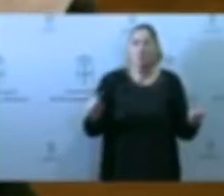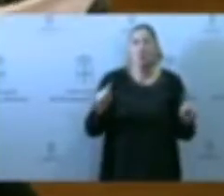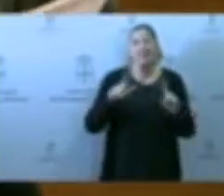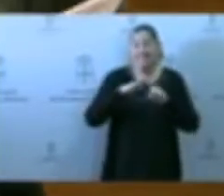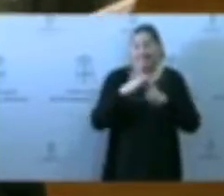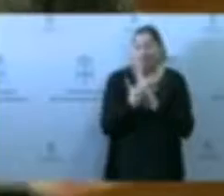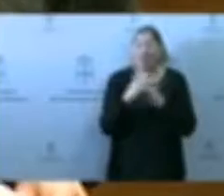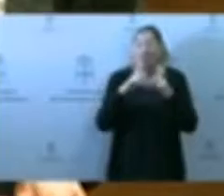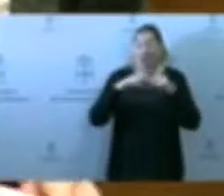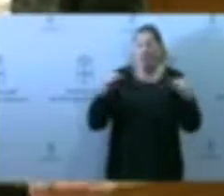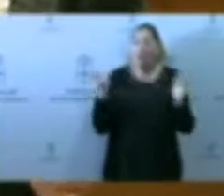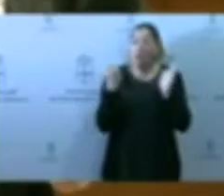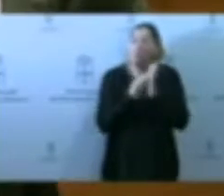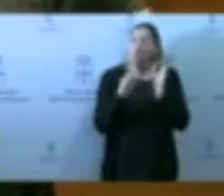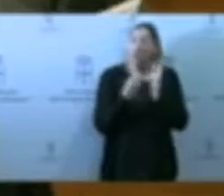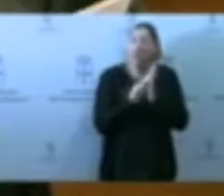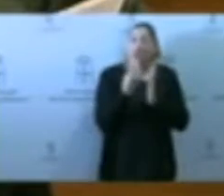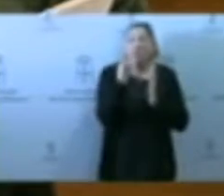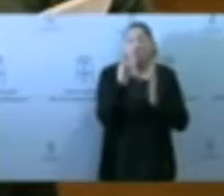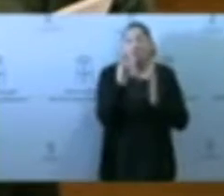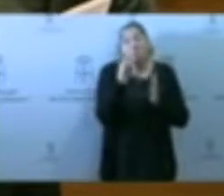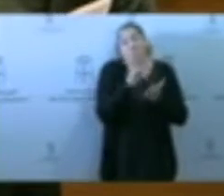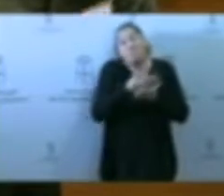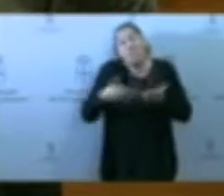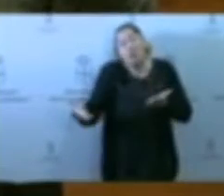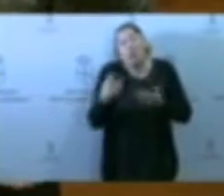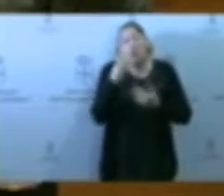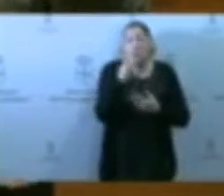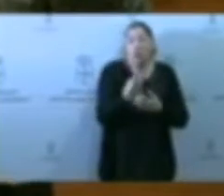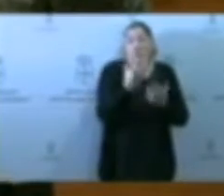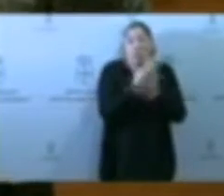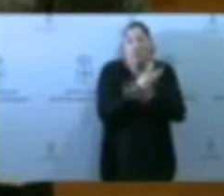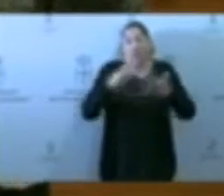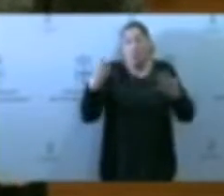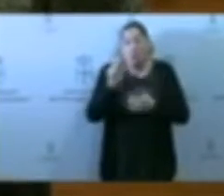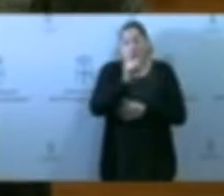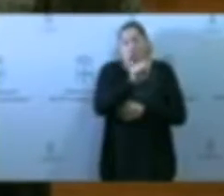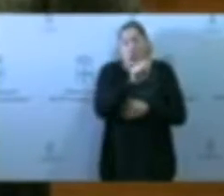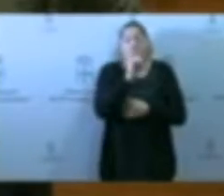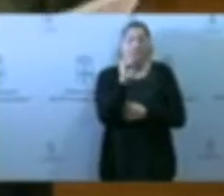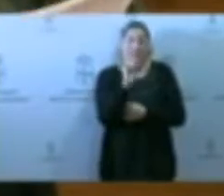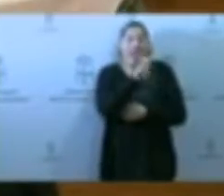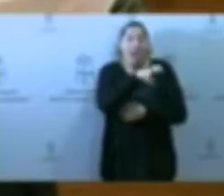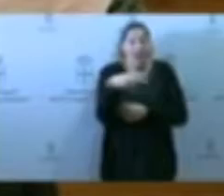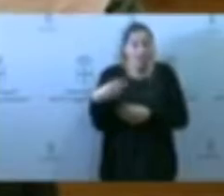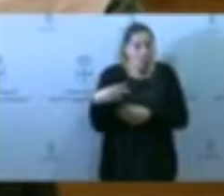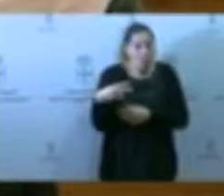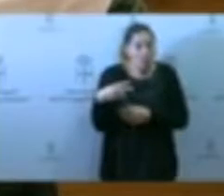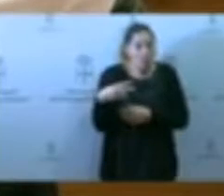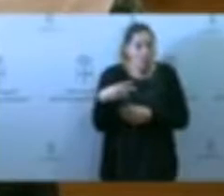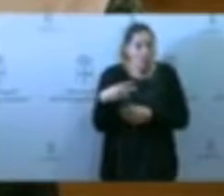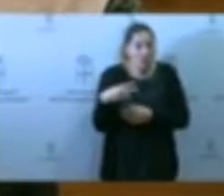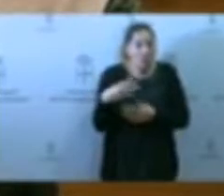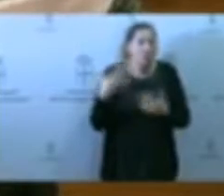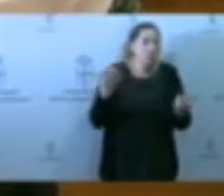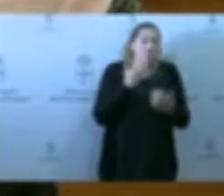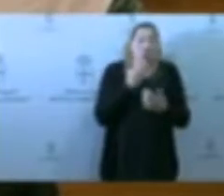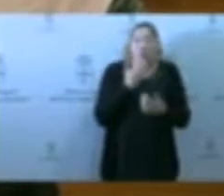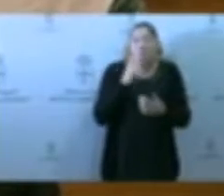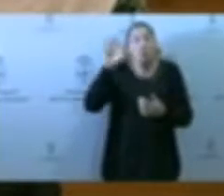en Asturias se pagarían 2.218.000 euros, y en